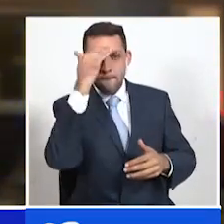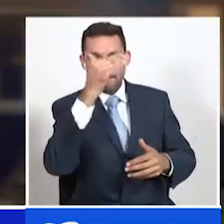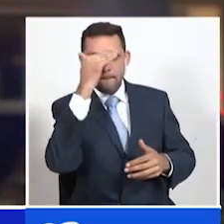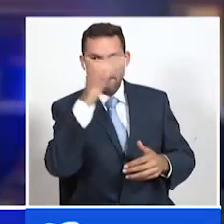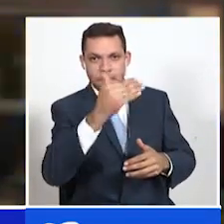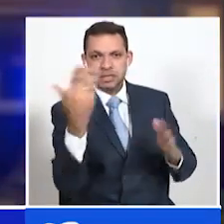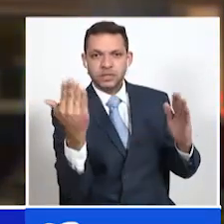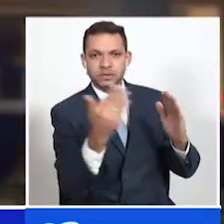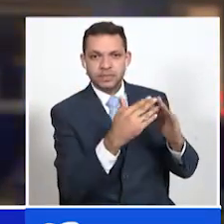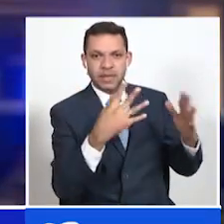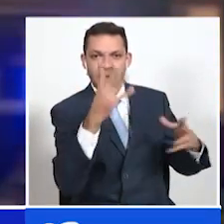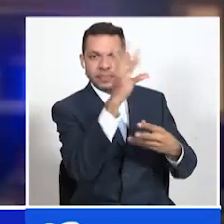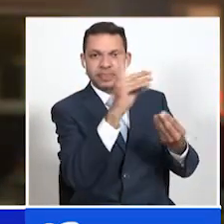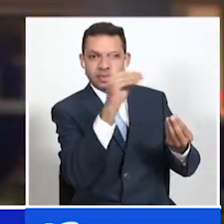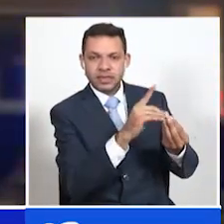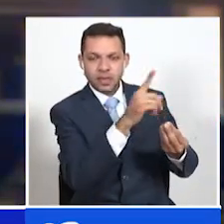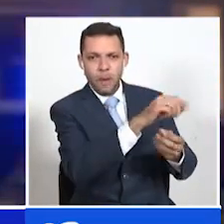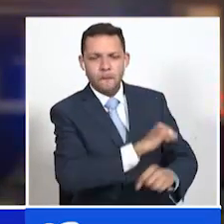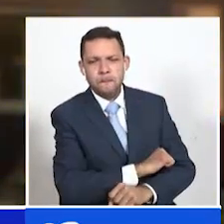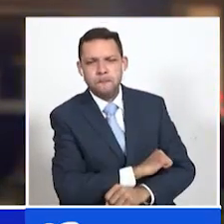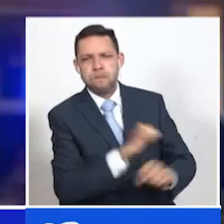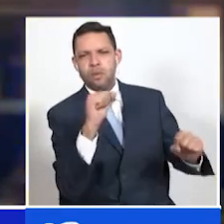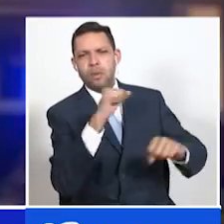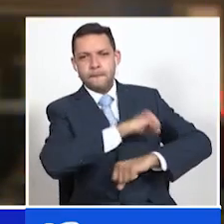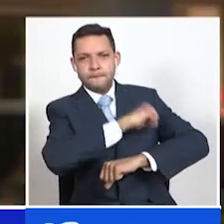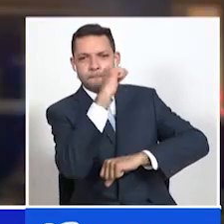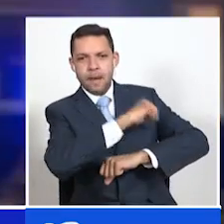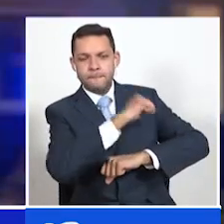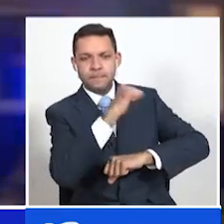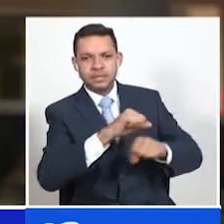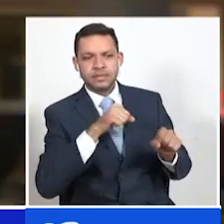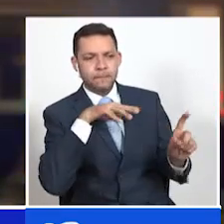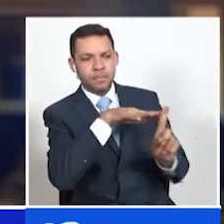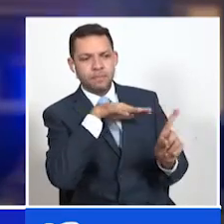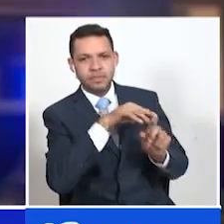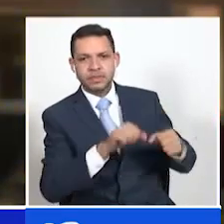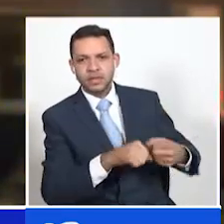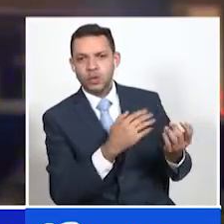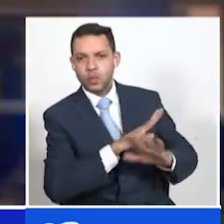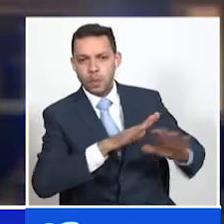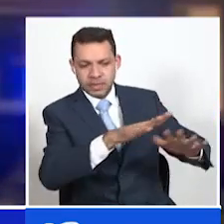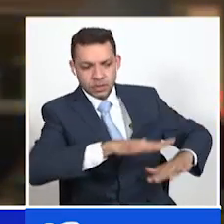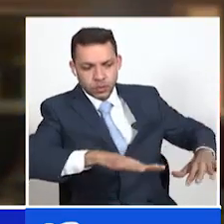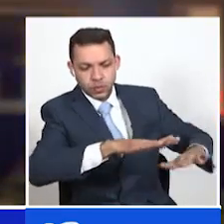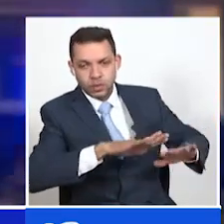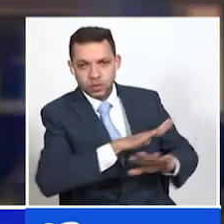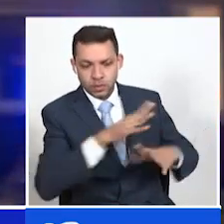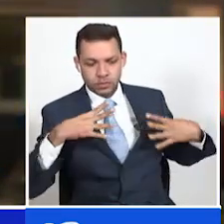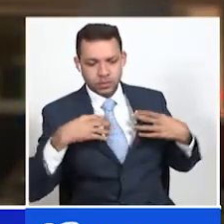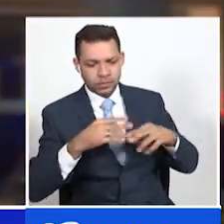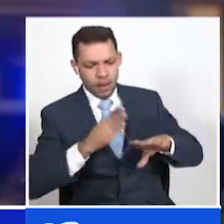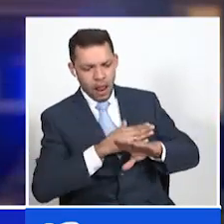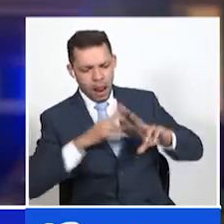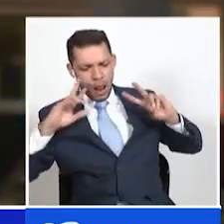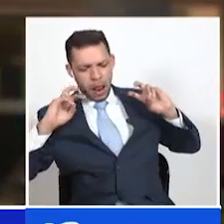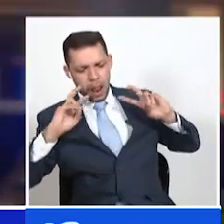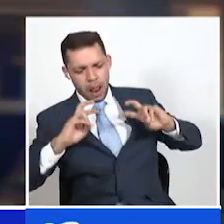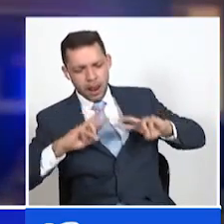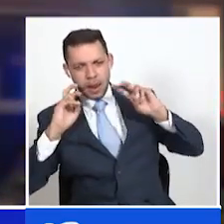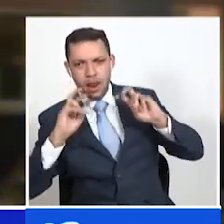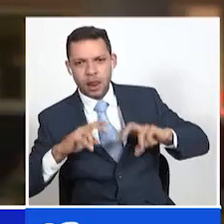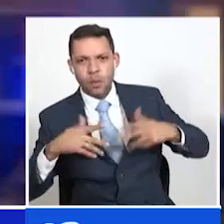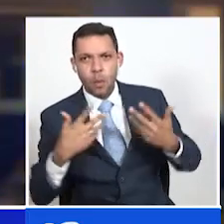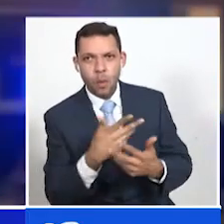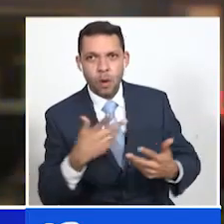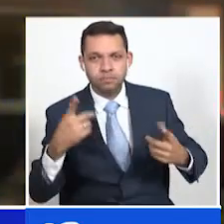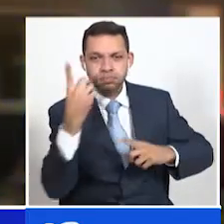una detonación que rompe los vidrios y genera solamente daños materiales, afortunadamente. Ya estamos en un proceso investigativo, recolectando elementos